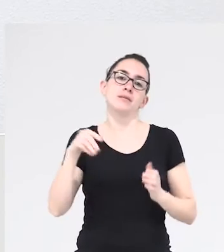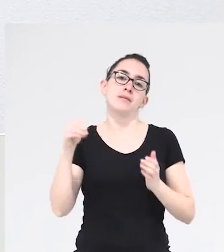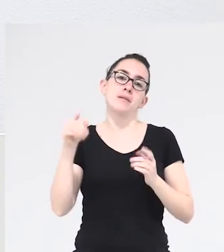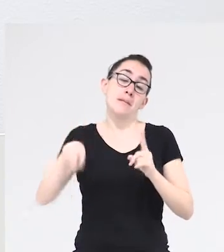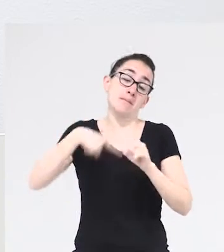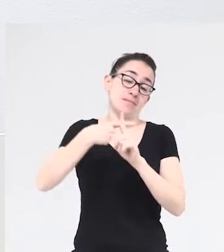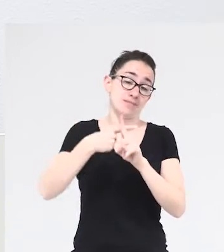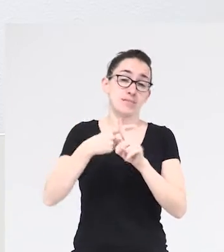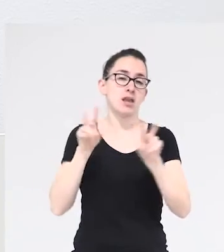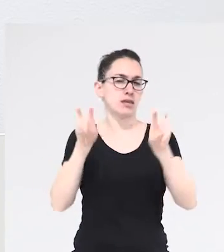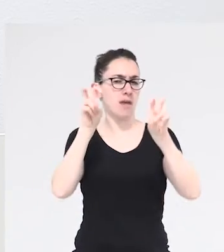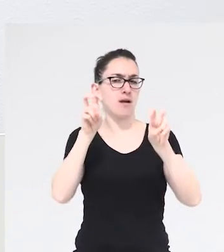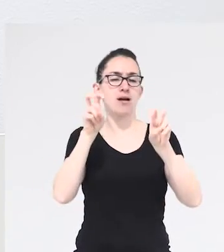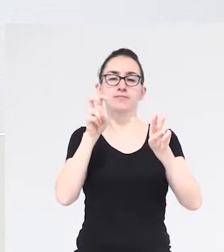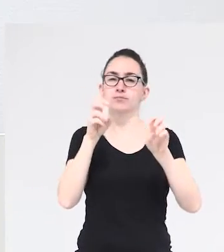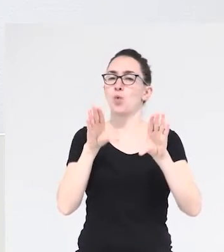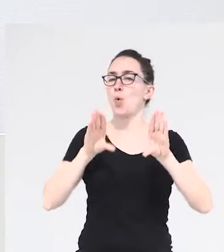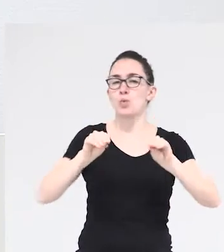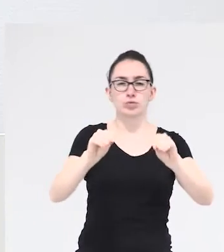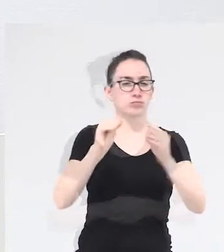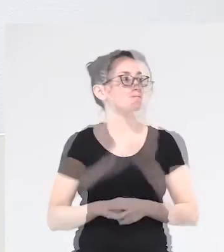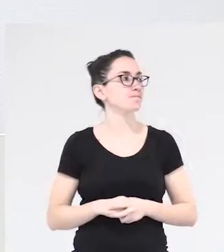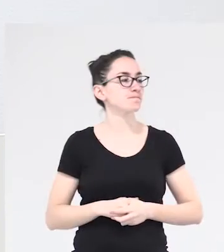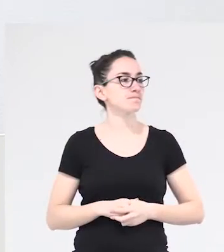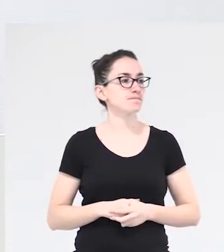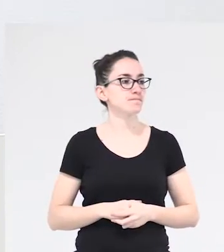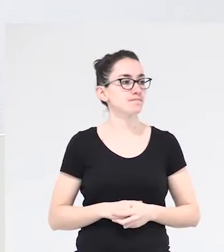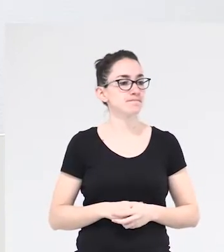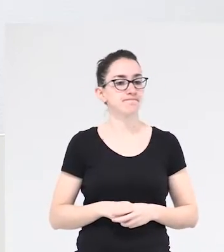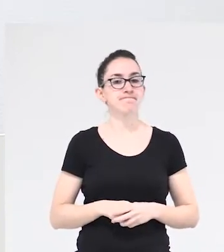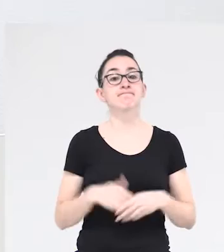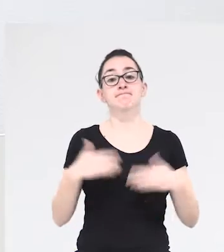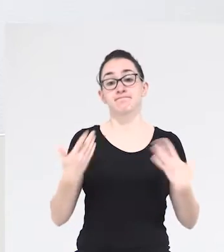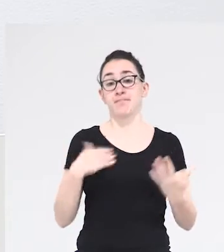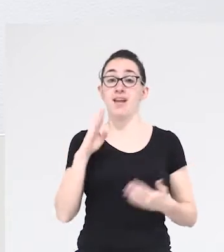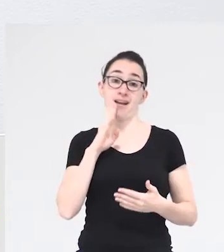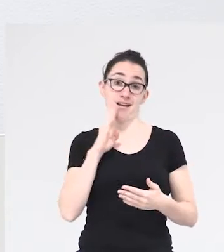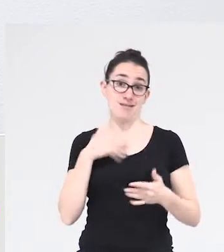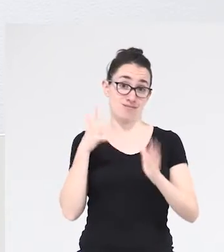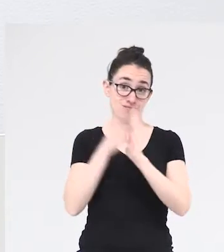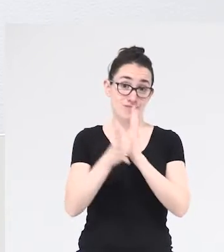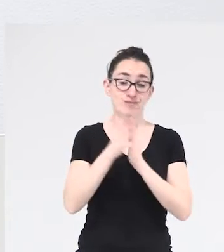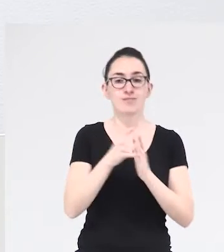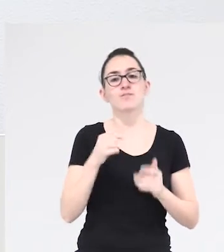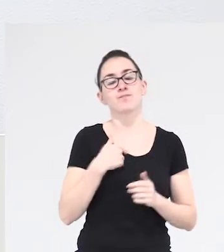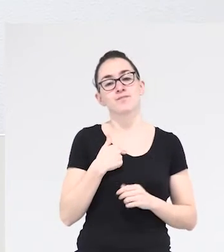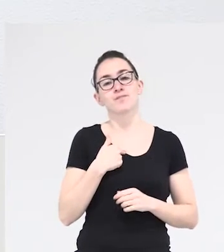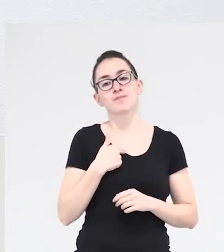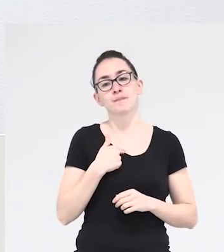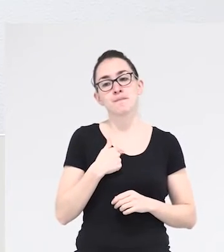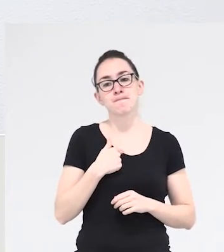y que se usa tanto a veces, supongo que acá también. Entonces les decía que también algo que me interesa